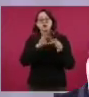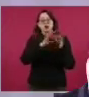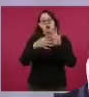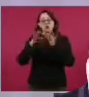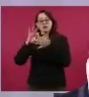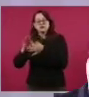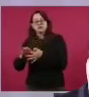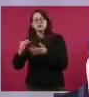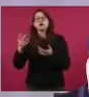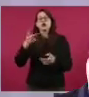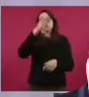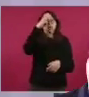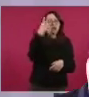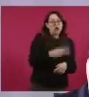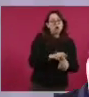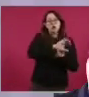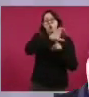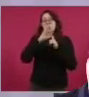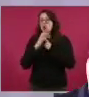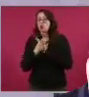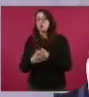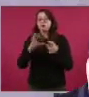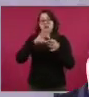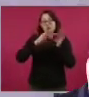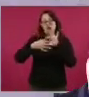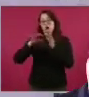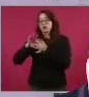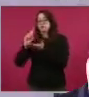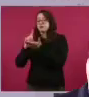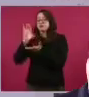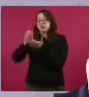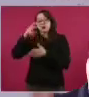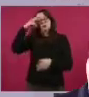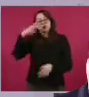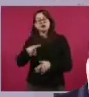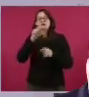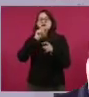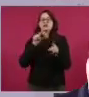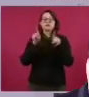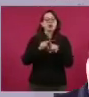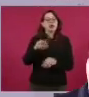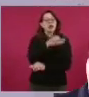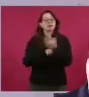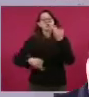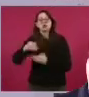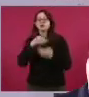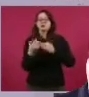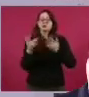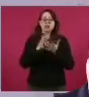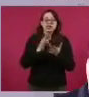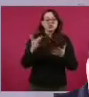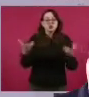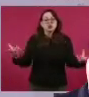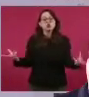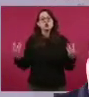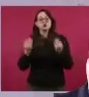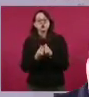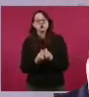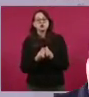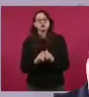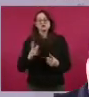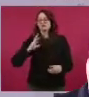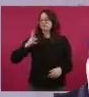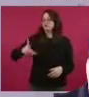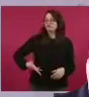Comité Paralímpico Mexicano también. Gracias por acompañarnos y ser este gran equipo que pueda vestir nuestra